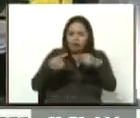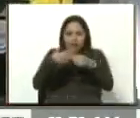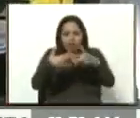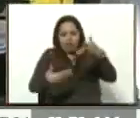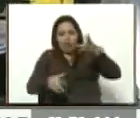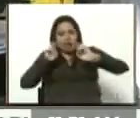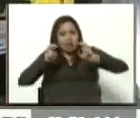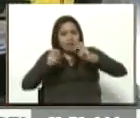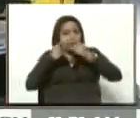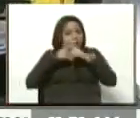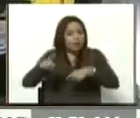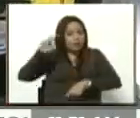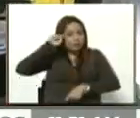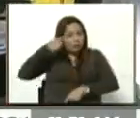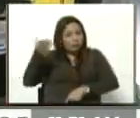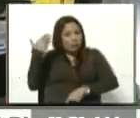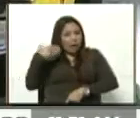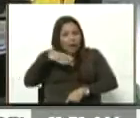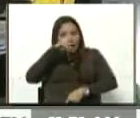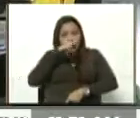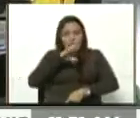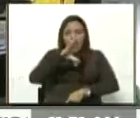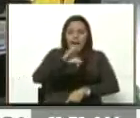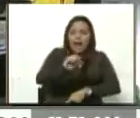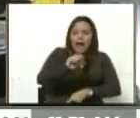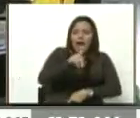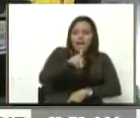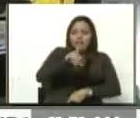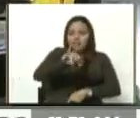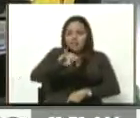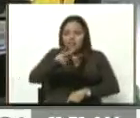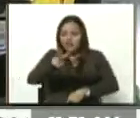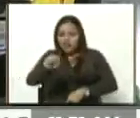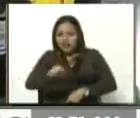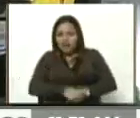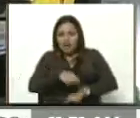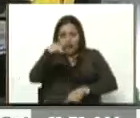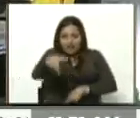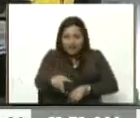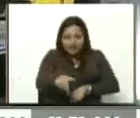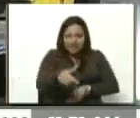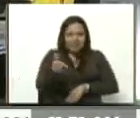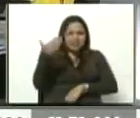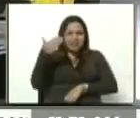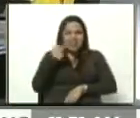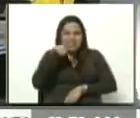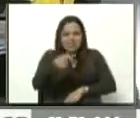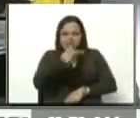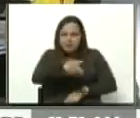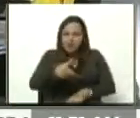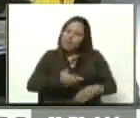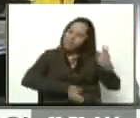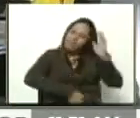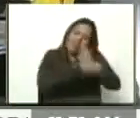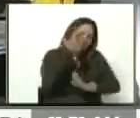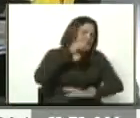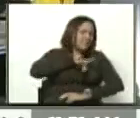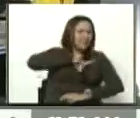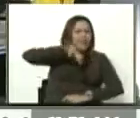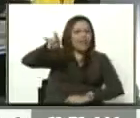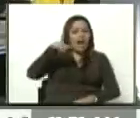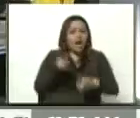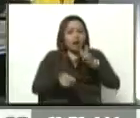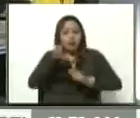recordamos, por ejemplo, Cadivi, ¿no? El Estado, bueno, aquí se le decía a la gente, vaya y viaje, ¿no? Hay